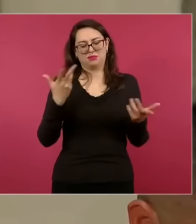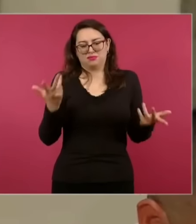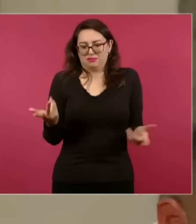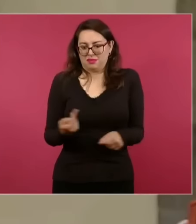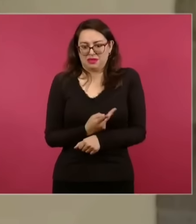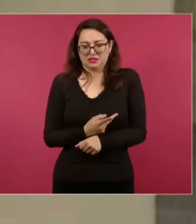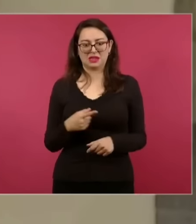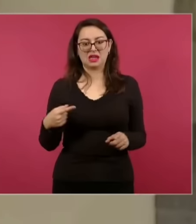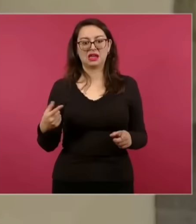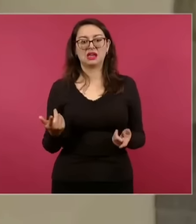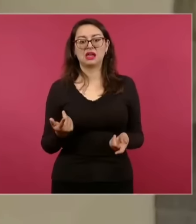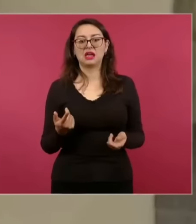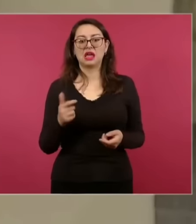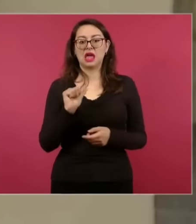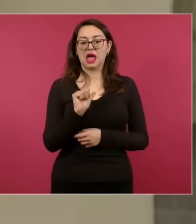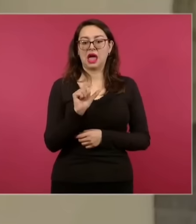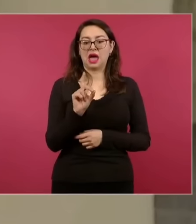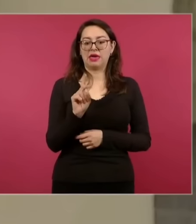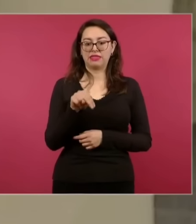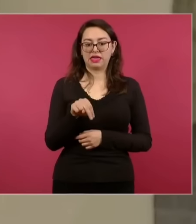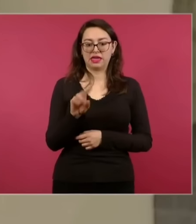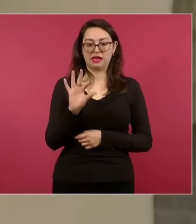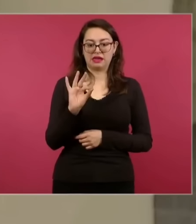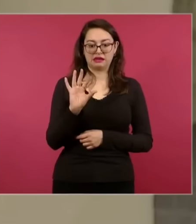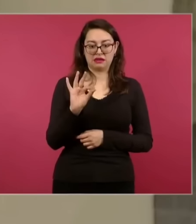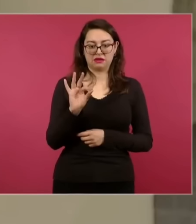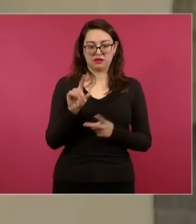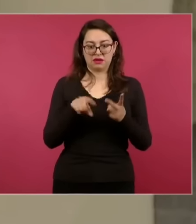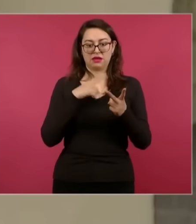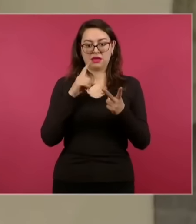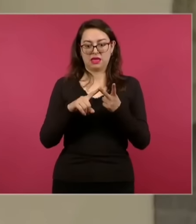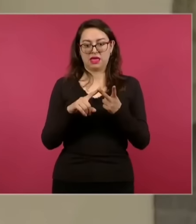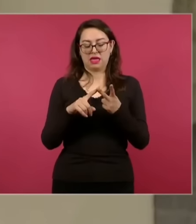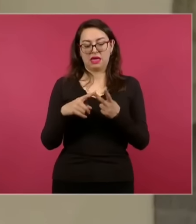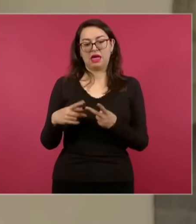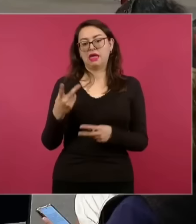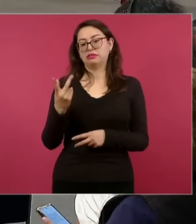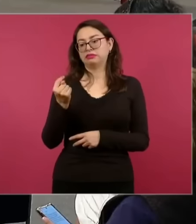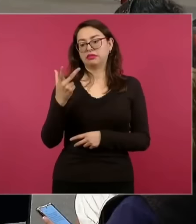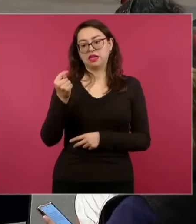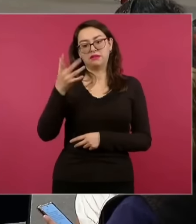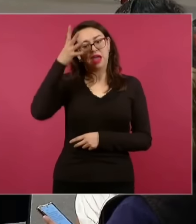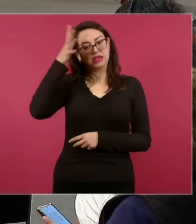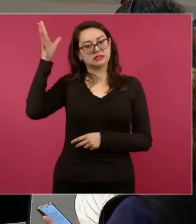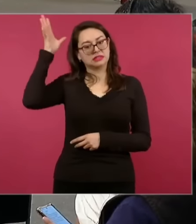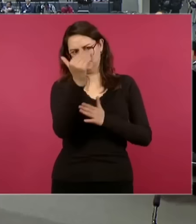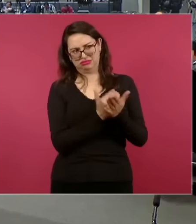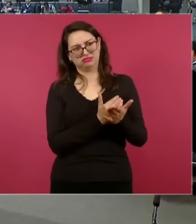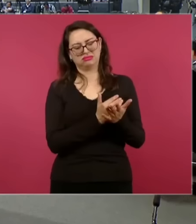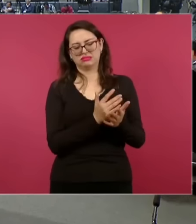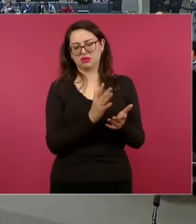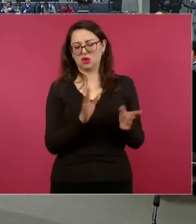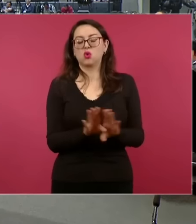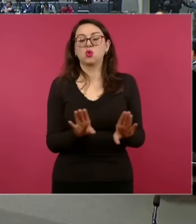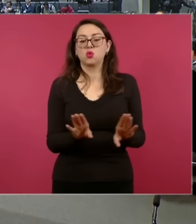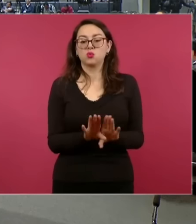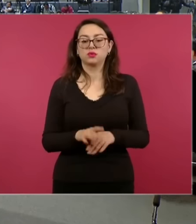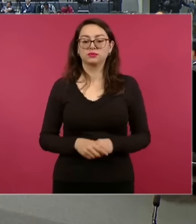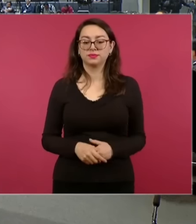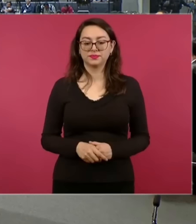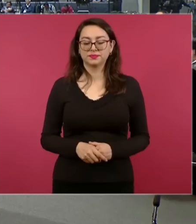sucediendo tanto en ADN 40 como en TV Azteca? Gracias, presidente. Mire, lo mejor es